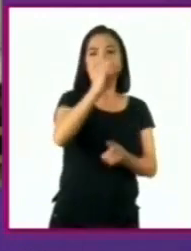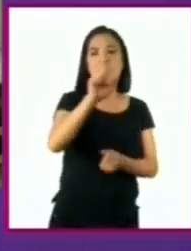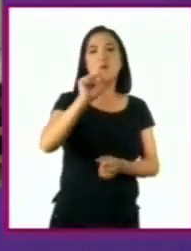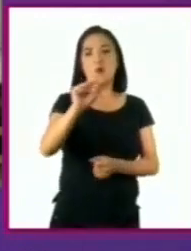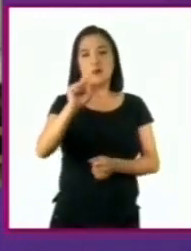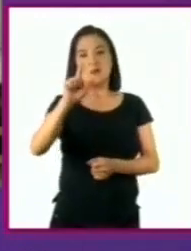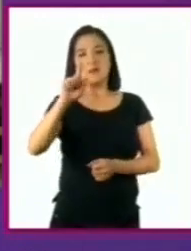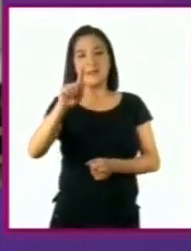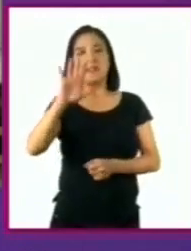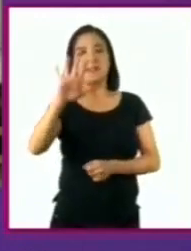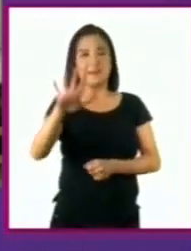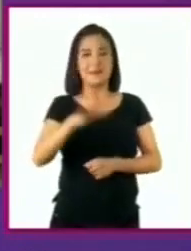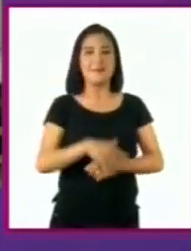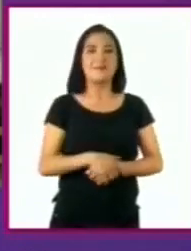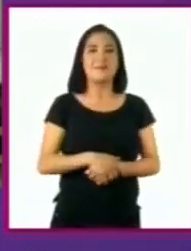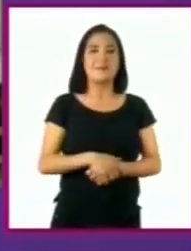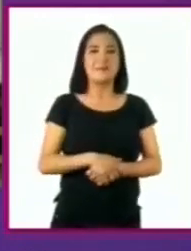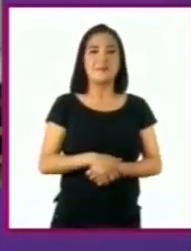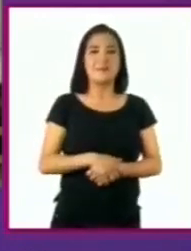0.75.